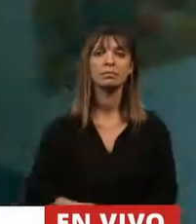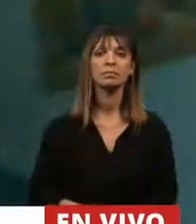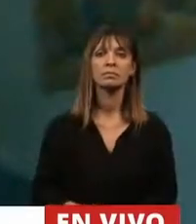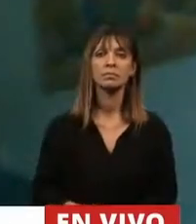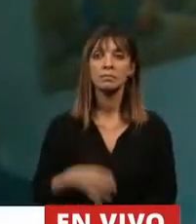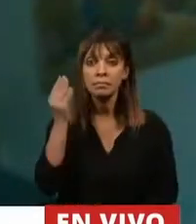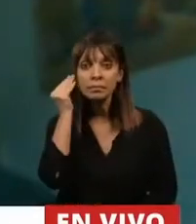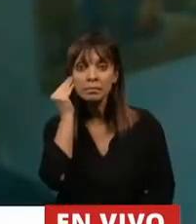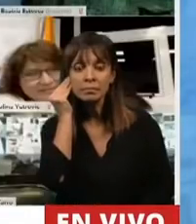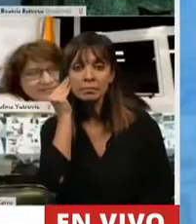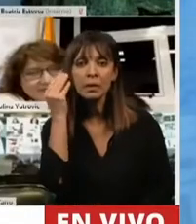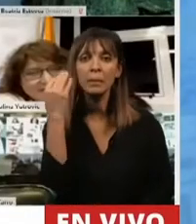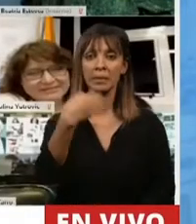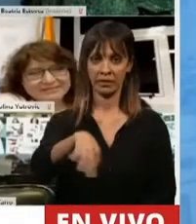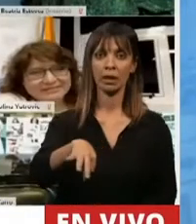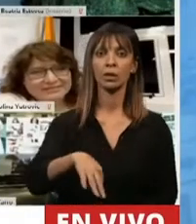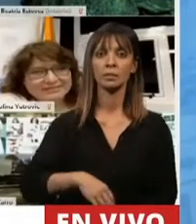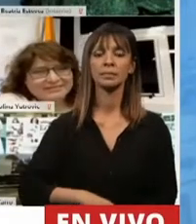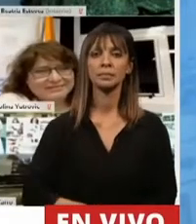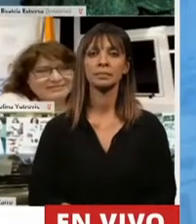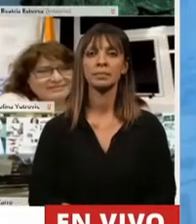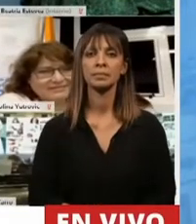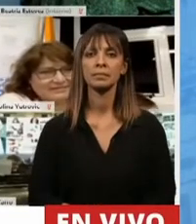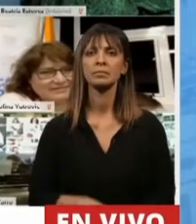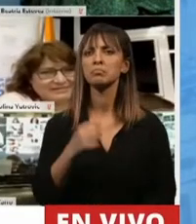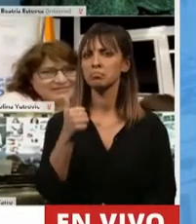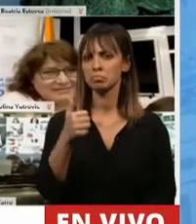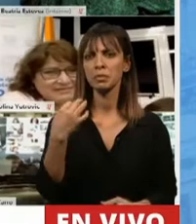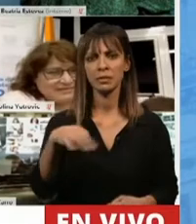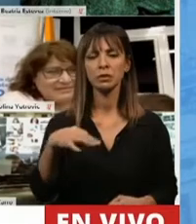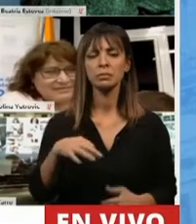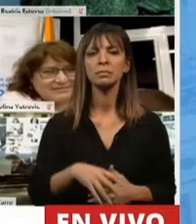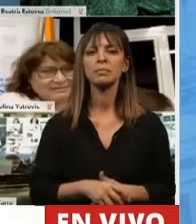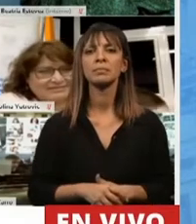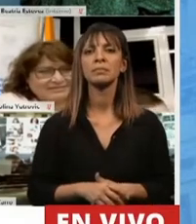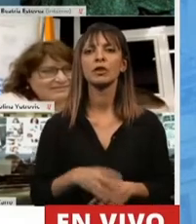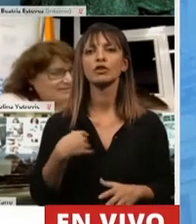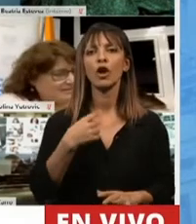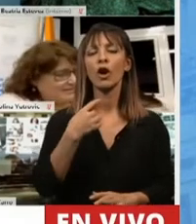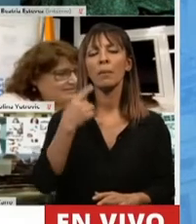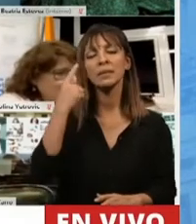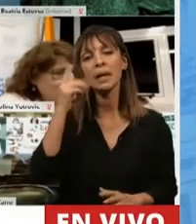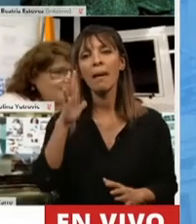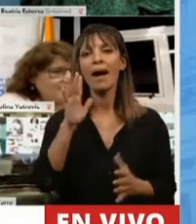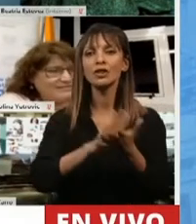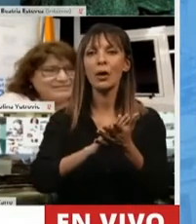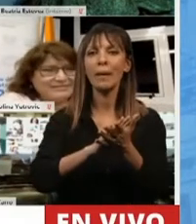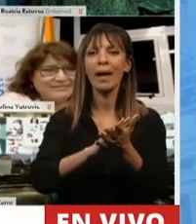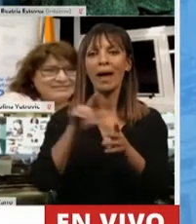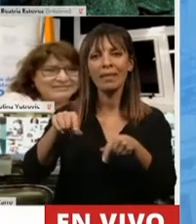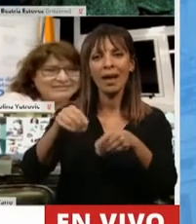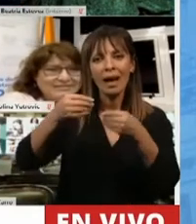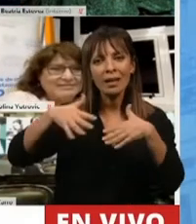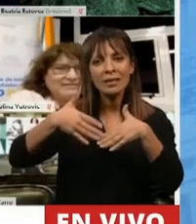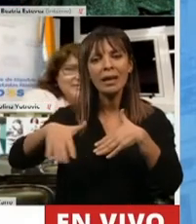¿Me escucha? Perfecto, diputado. Ok. Decía entonces, presidenta, que la iniciativa busca